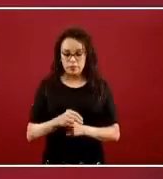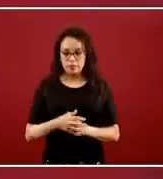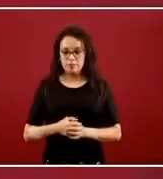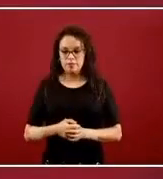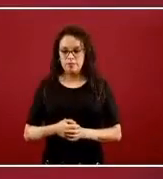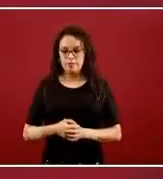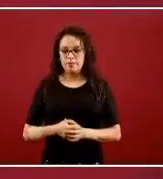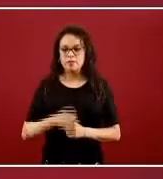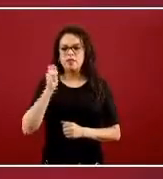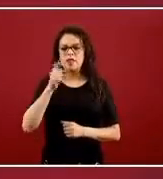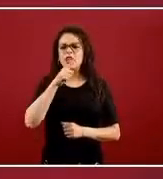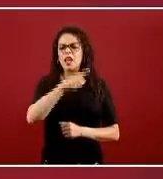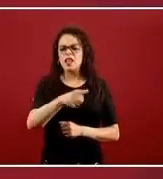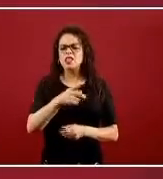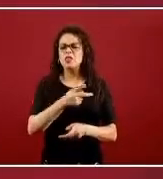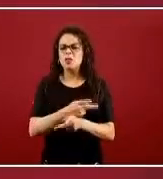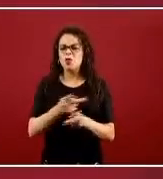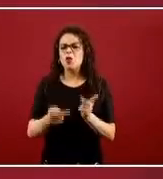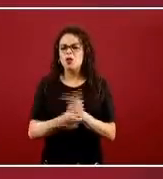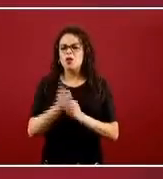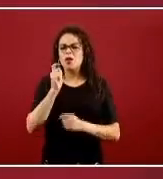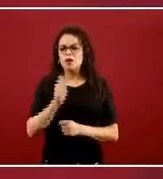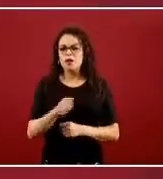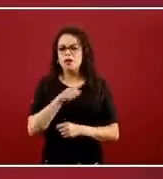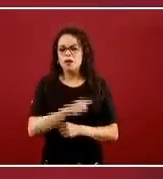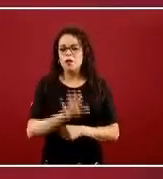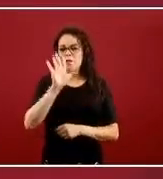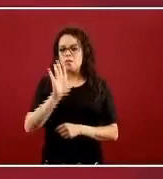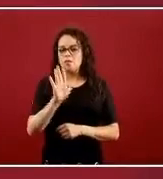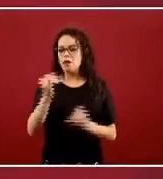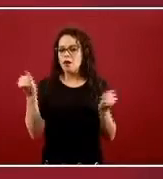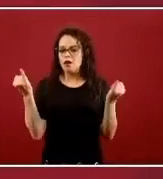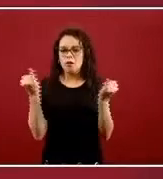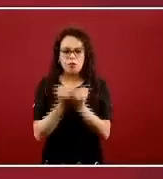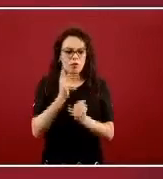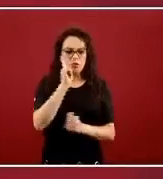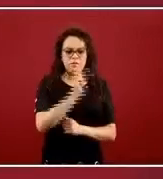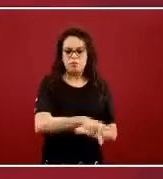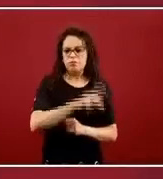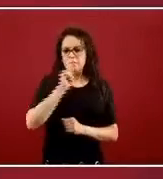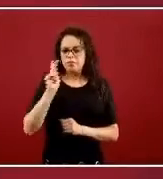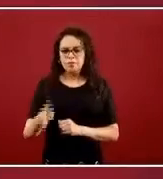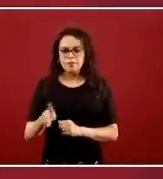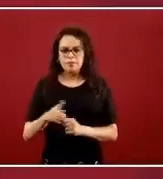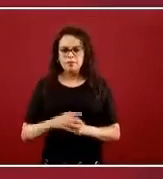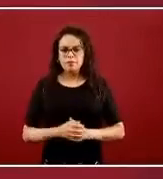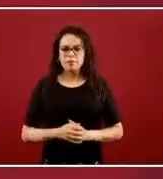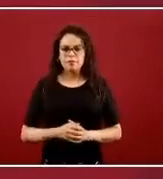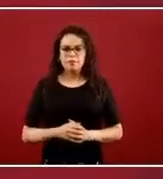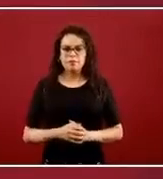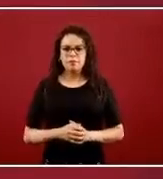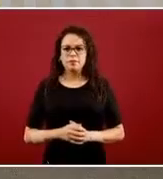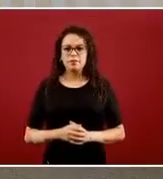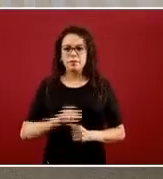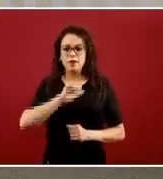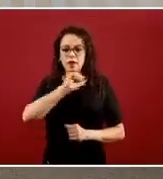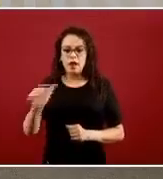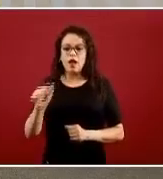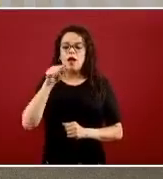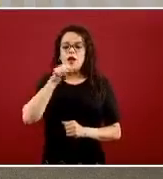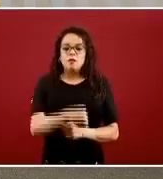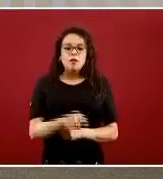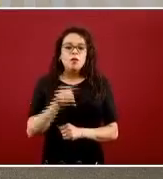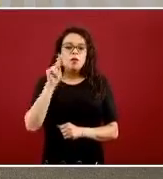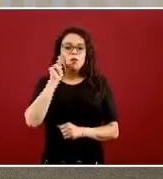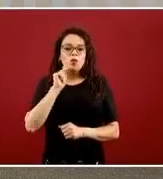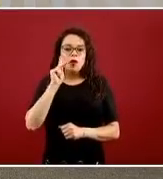es un producto que tecnológicamente es idéntico en términos del mecanismo de la prueba, es la reacción en cadena